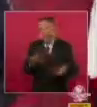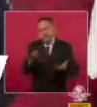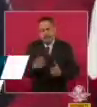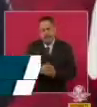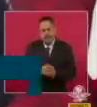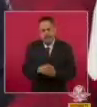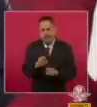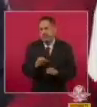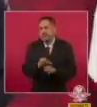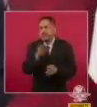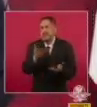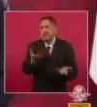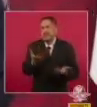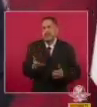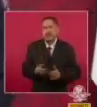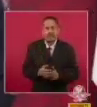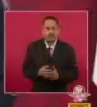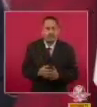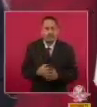muy